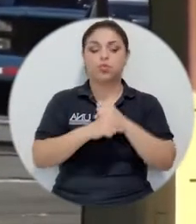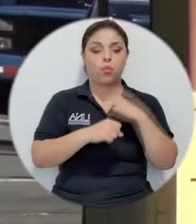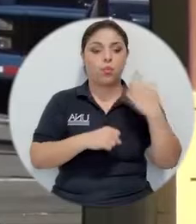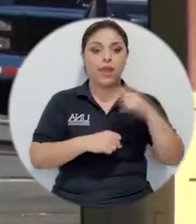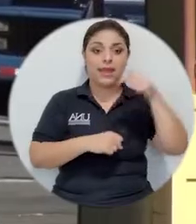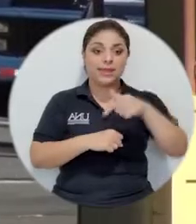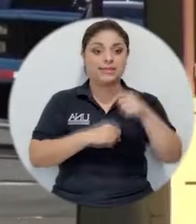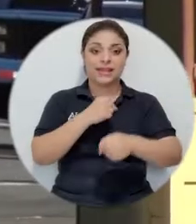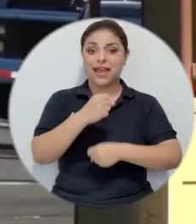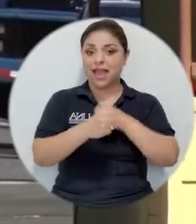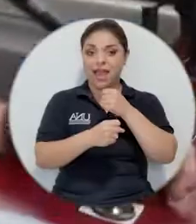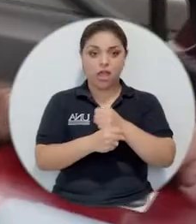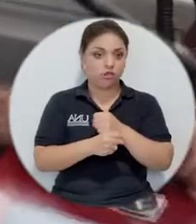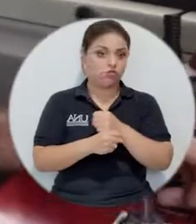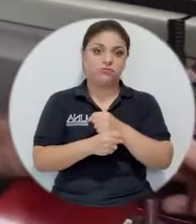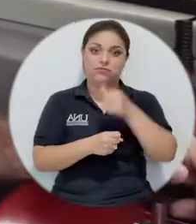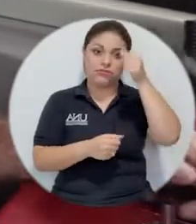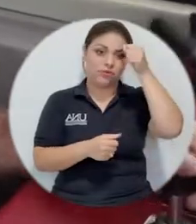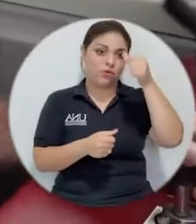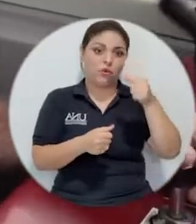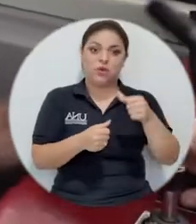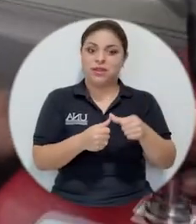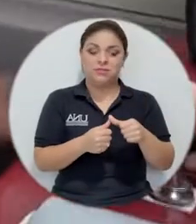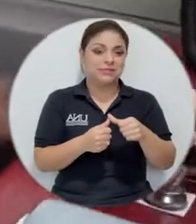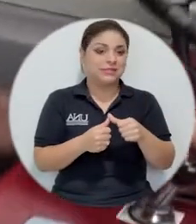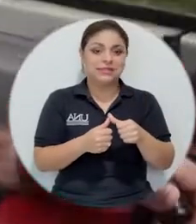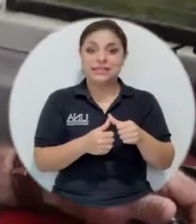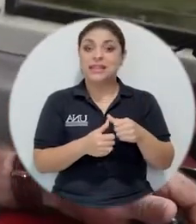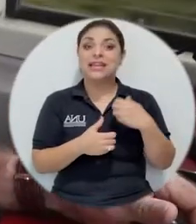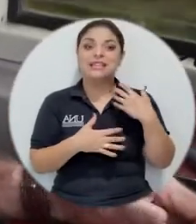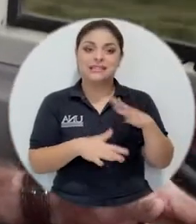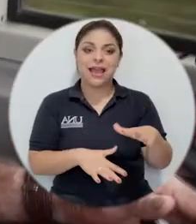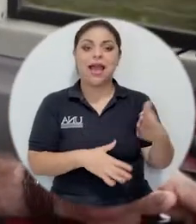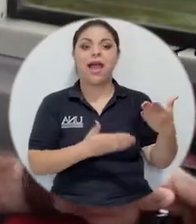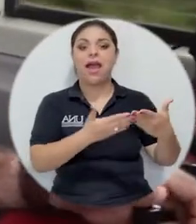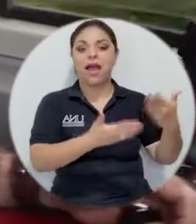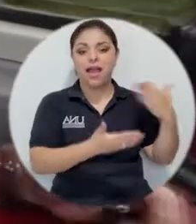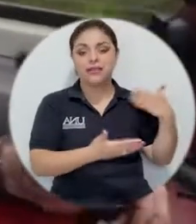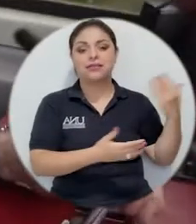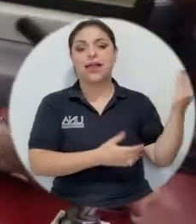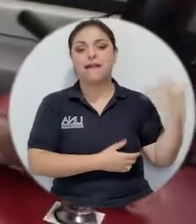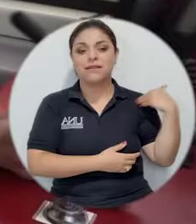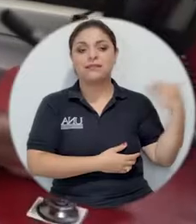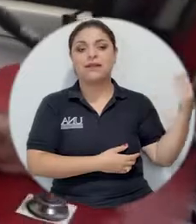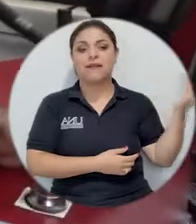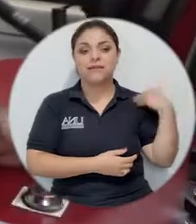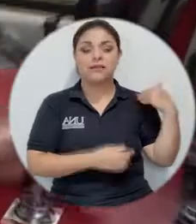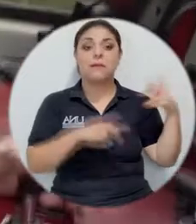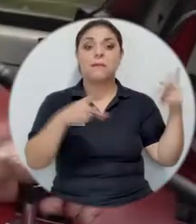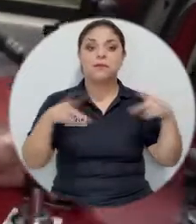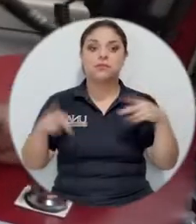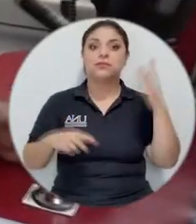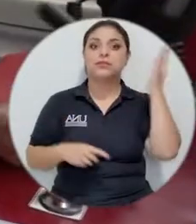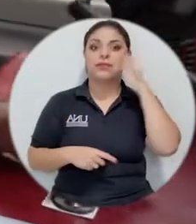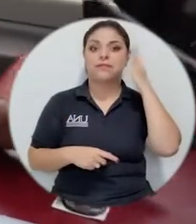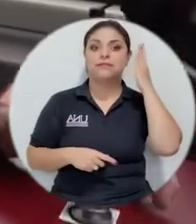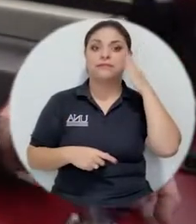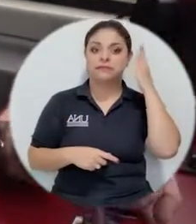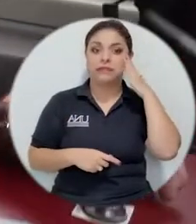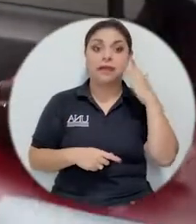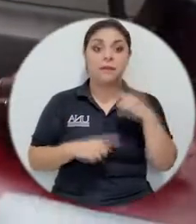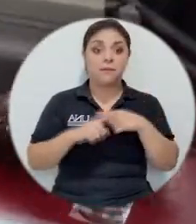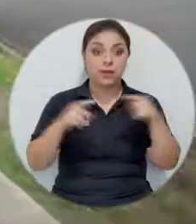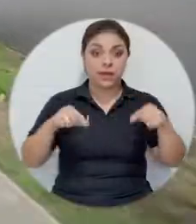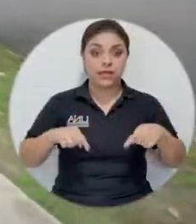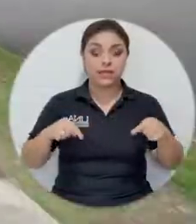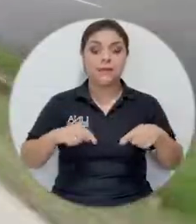lo recordaremos como el año en que de alguna u otra forma, si bien ya nos lo venían anunciando hace mucho, mucha gente tenía conciencia, pero como